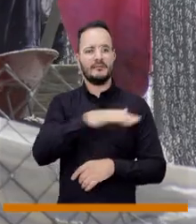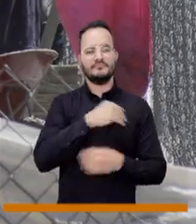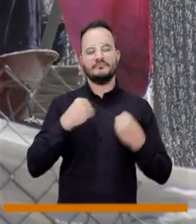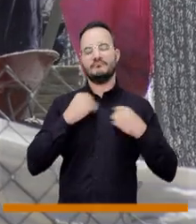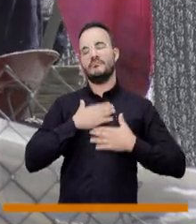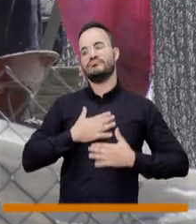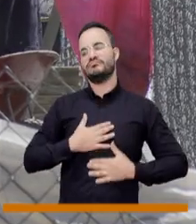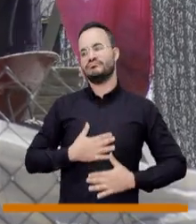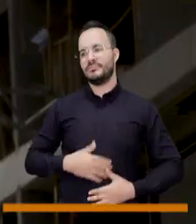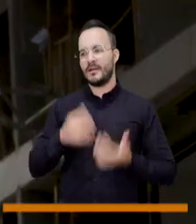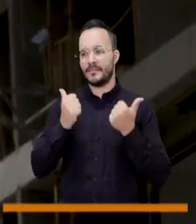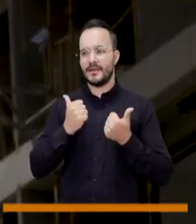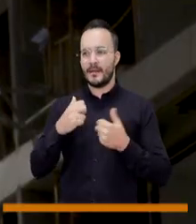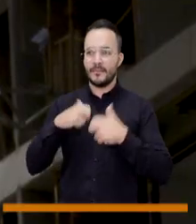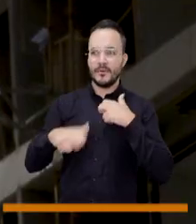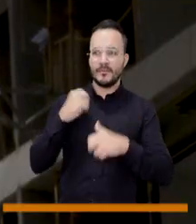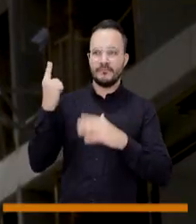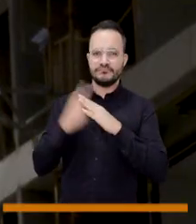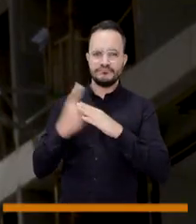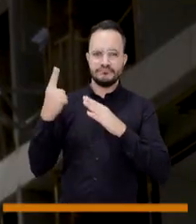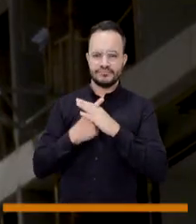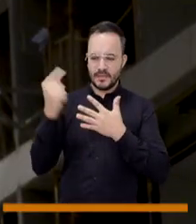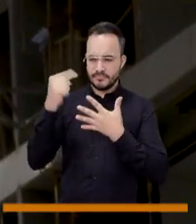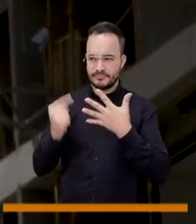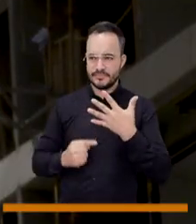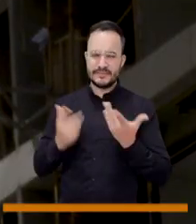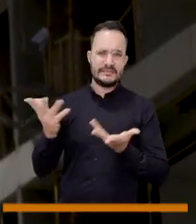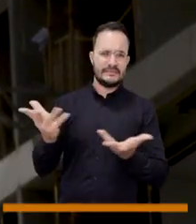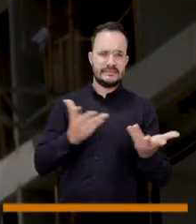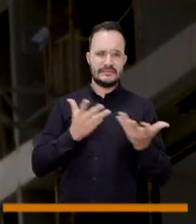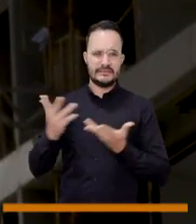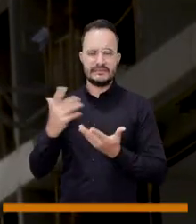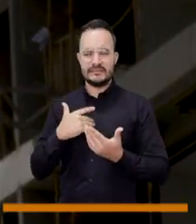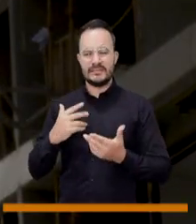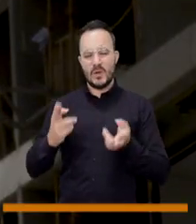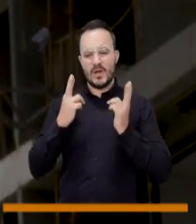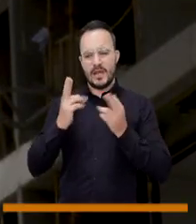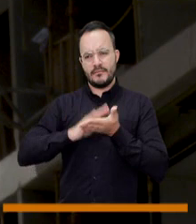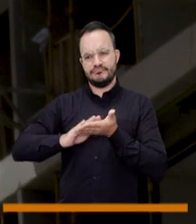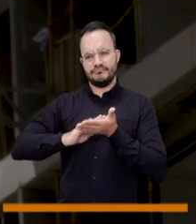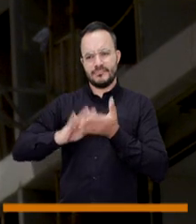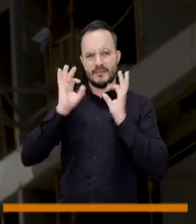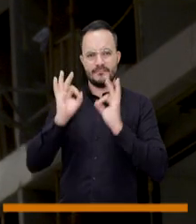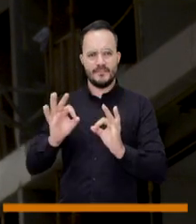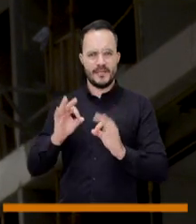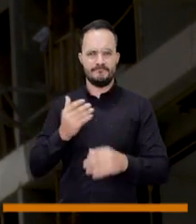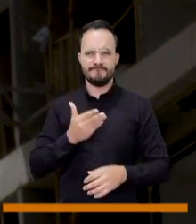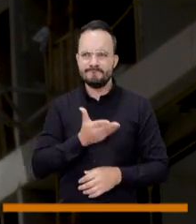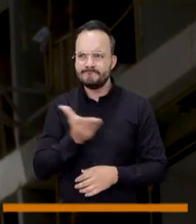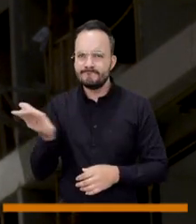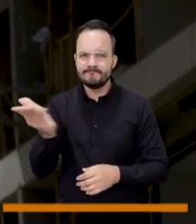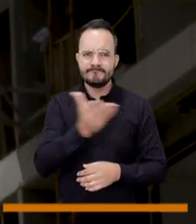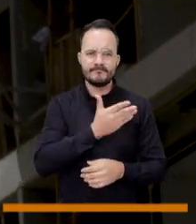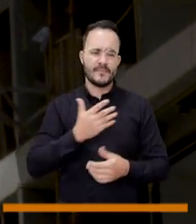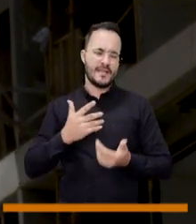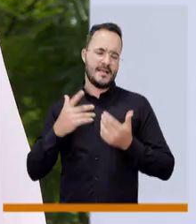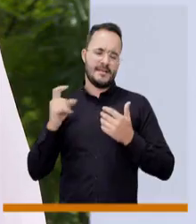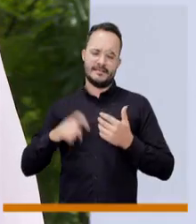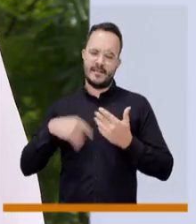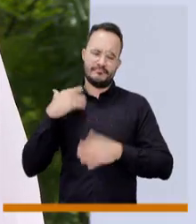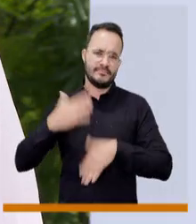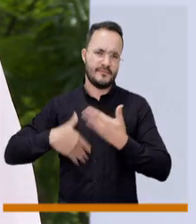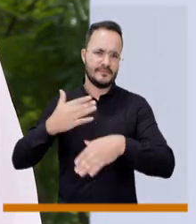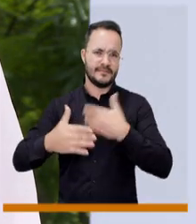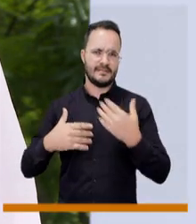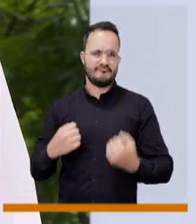dándoles la tranquilidad de que las soluciones, por lo menos para que el impuesto predial no se convierta en una carga, las vamos a defender con